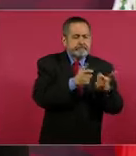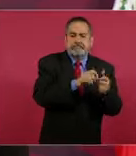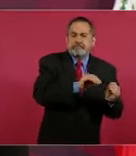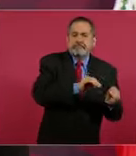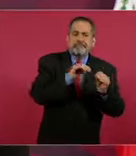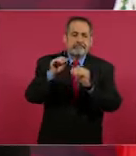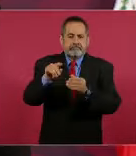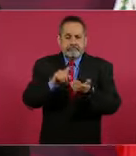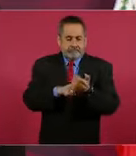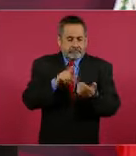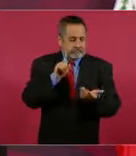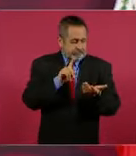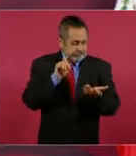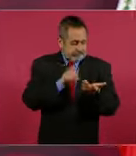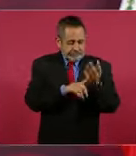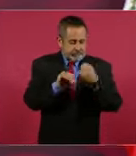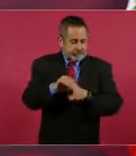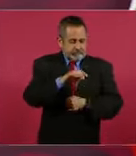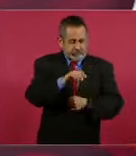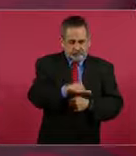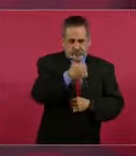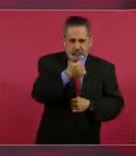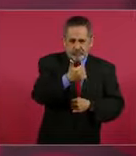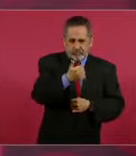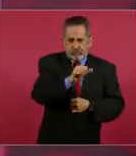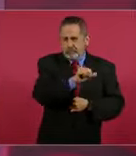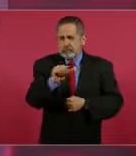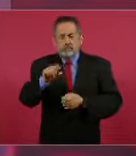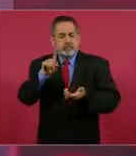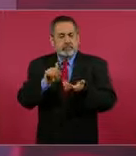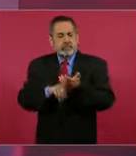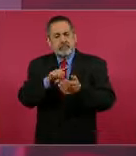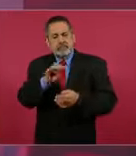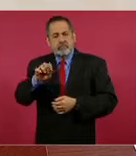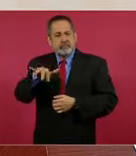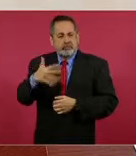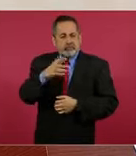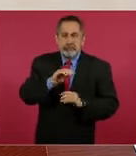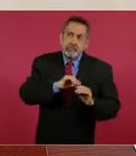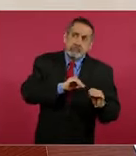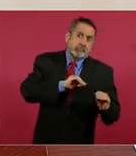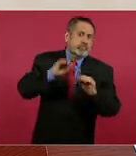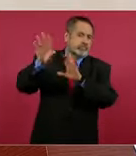desde el 11 hasta el 15, desde 1911 que se va al exilio,